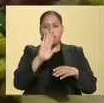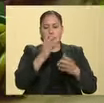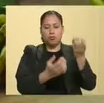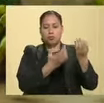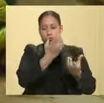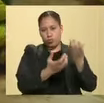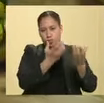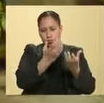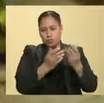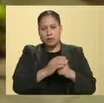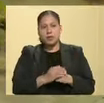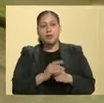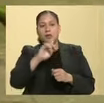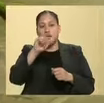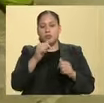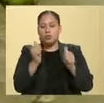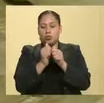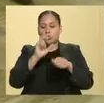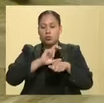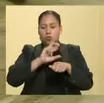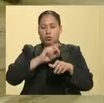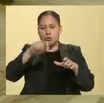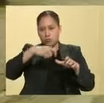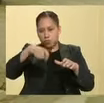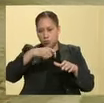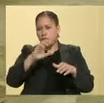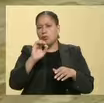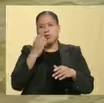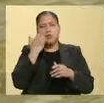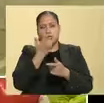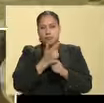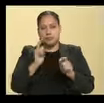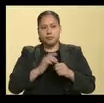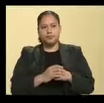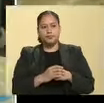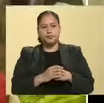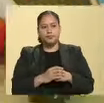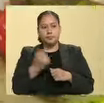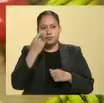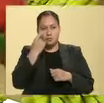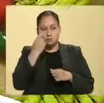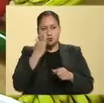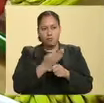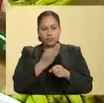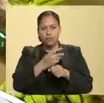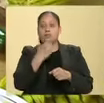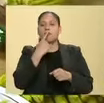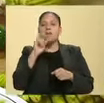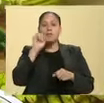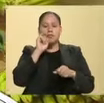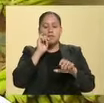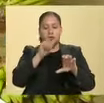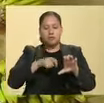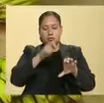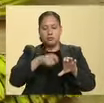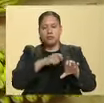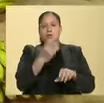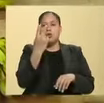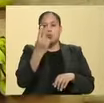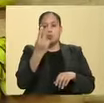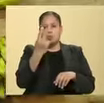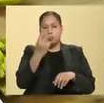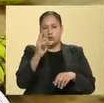trabajarla y hacerla rosada con huevo o tal como lo vamos a hacer. Vamos a ocupar dos